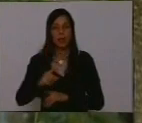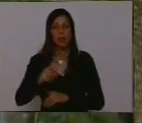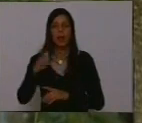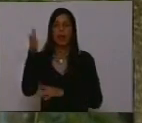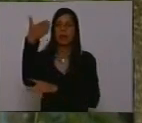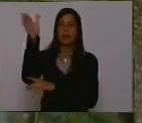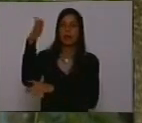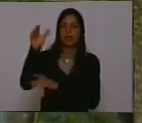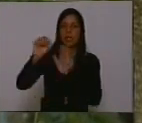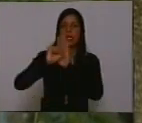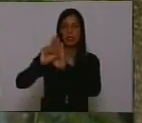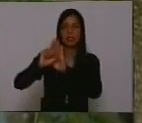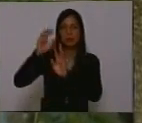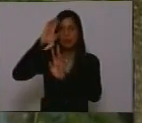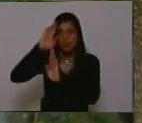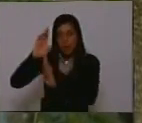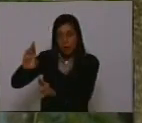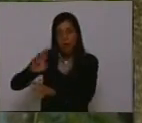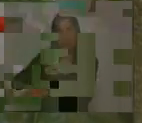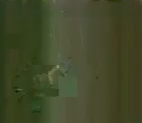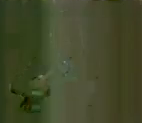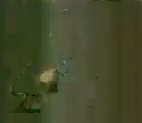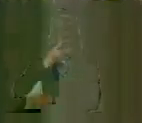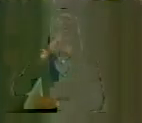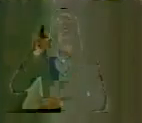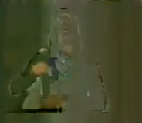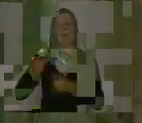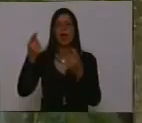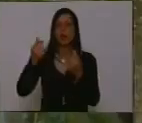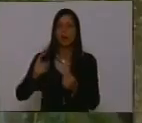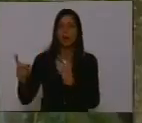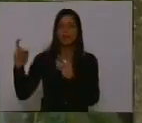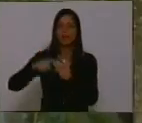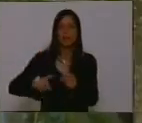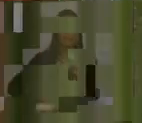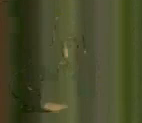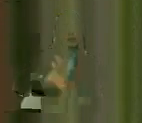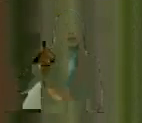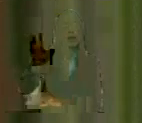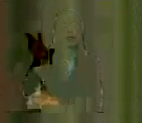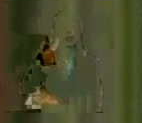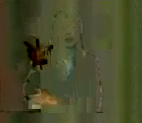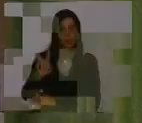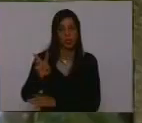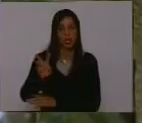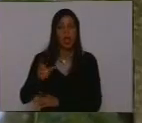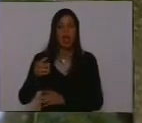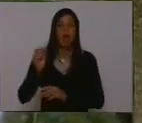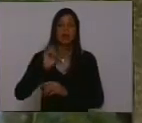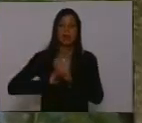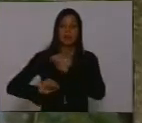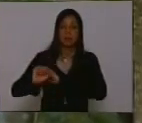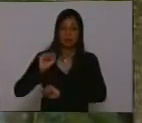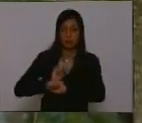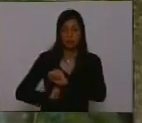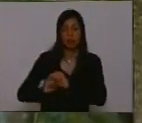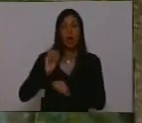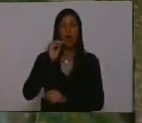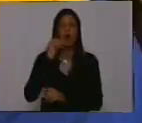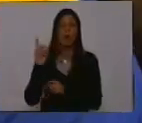patrios, contribuir al desarrollo económico y social de la nación y participación en su defensa integral.